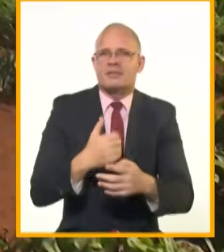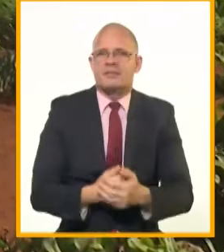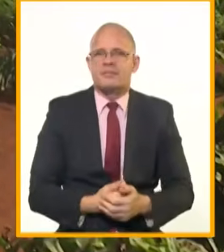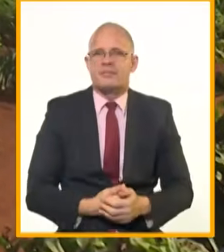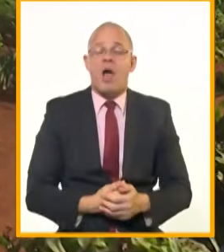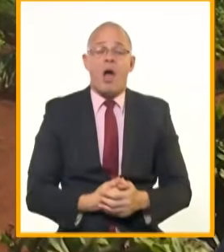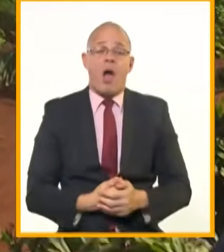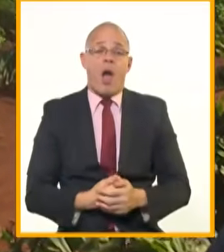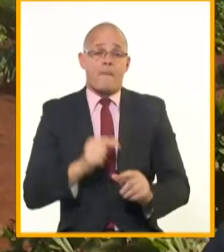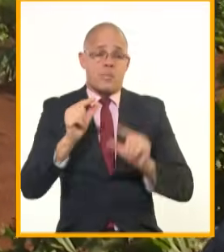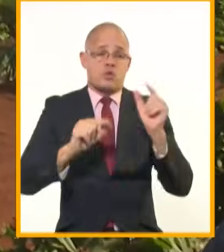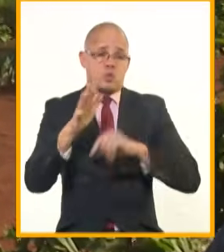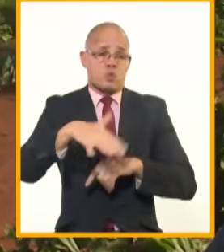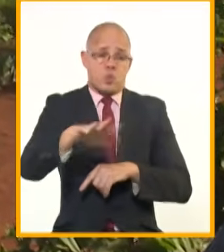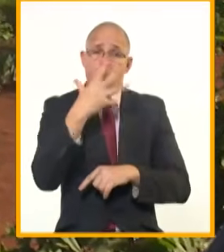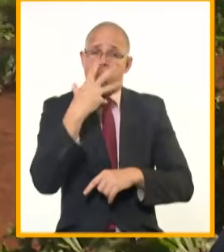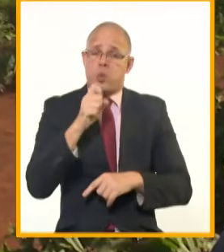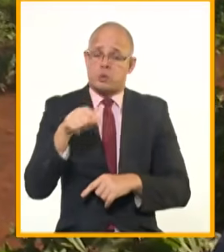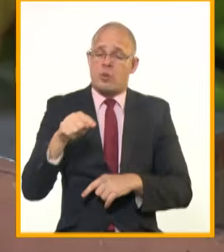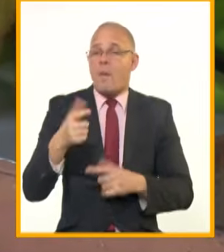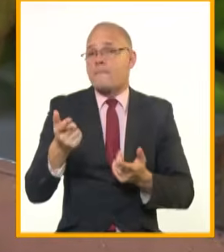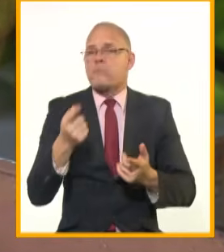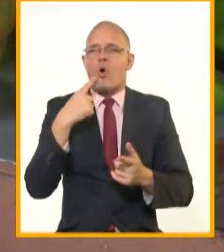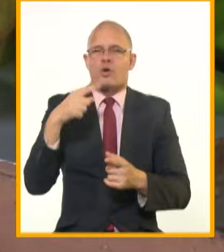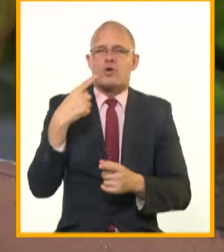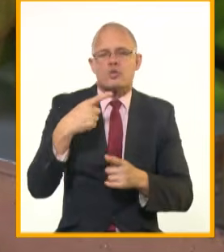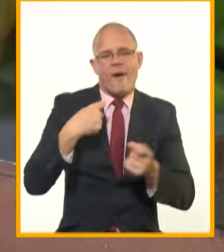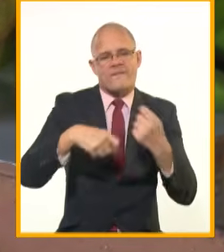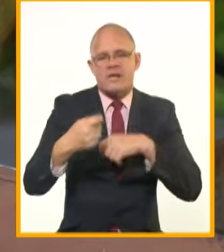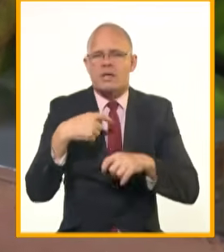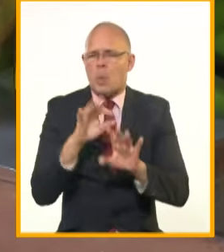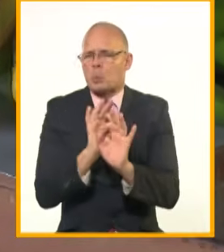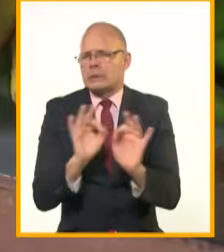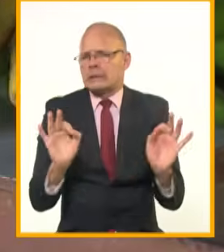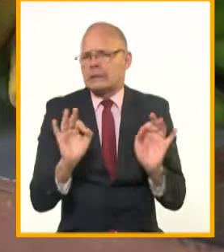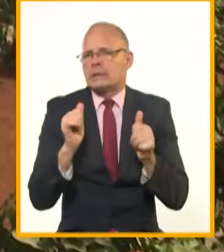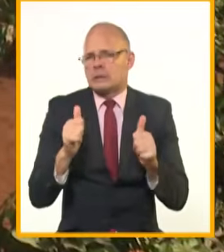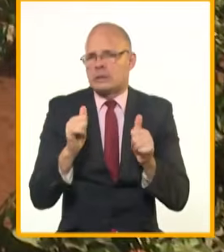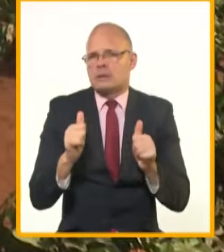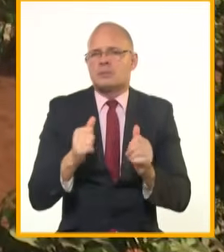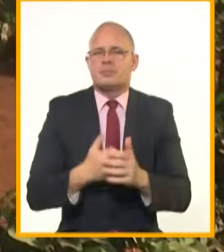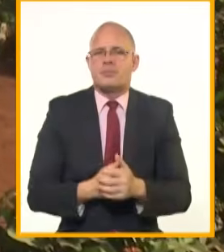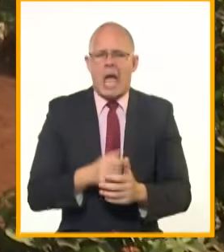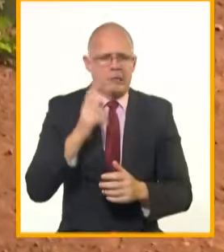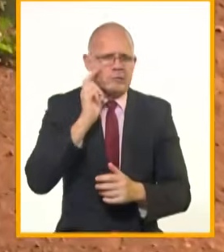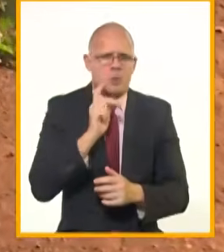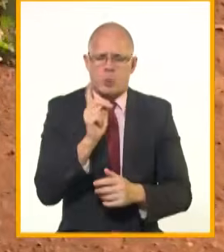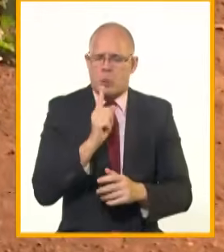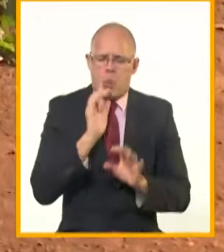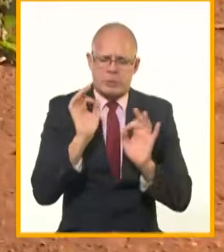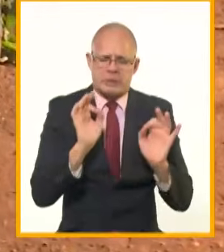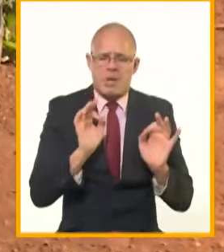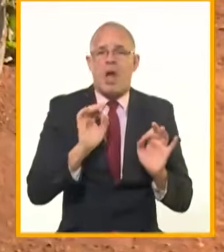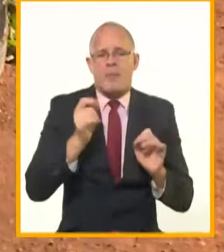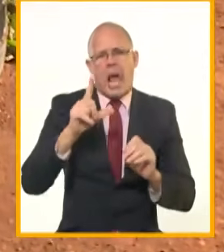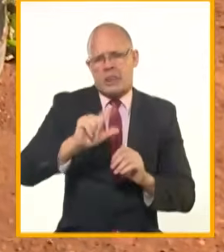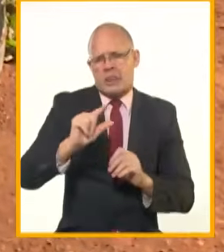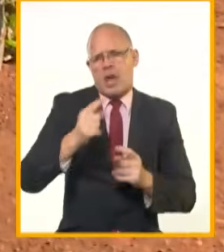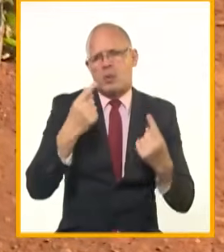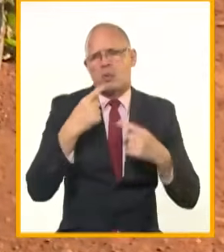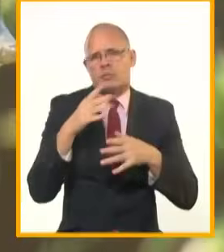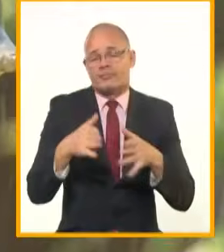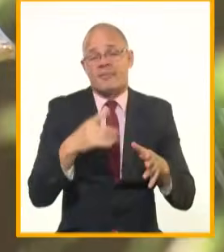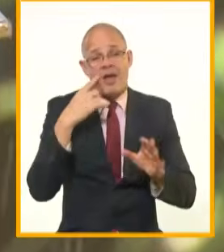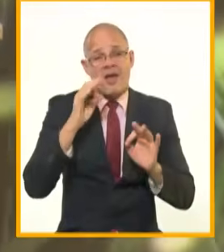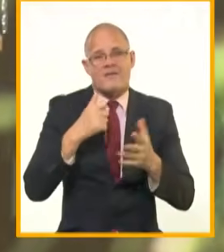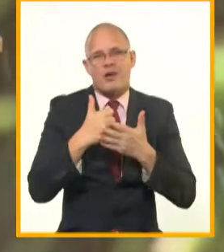pueblo, primero por la calidad y la frescura de los productos. Aquí los precios son diferenciados. Estas obras priorizan el bienestar y